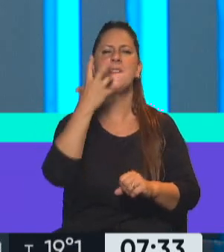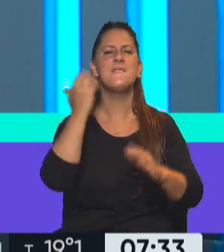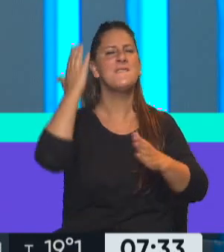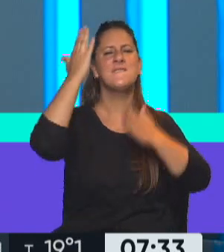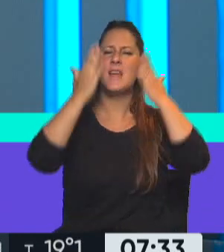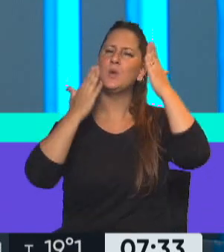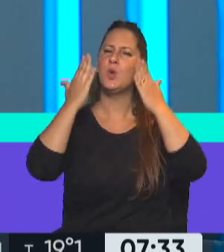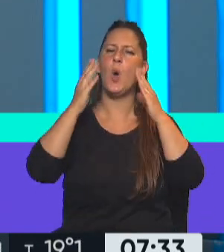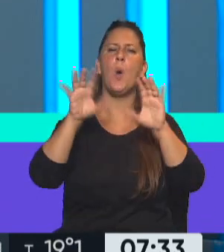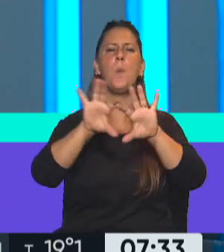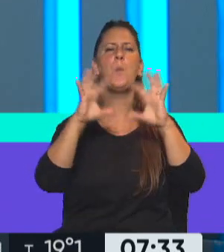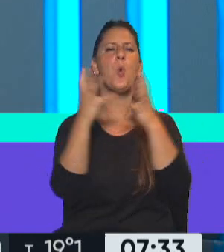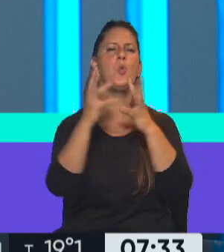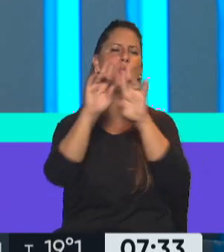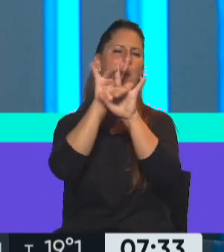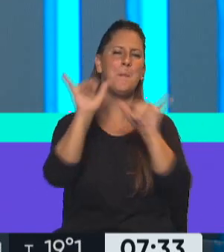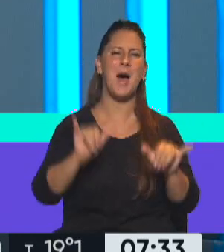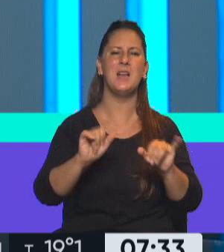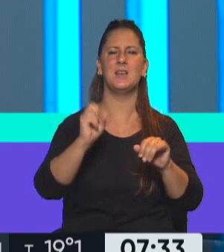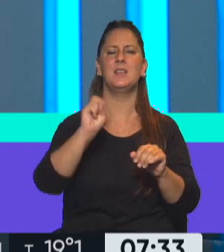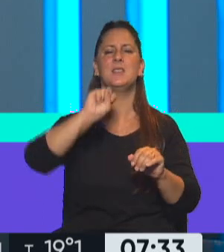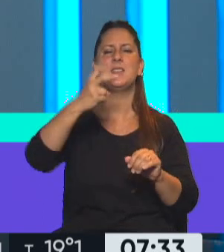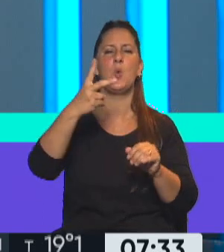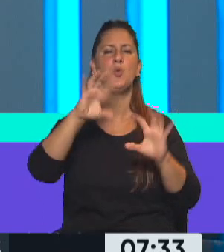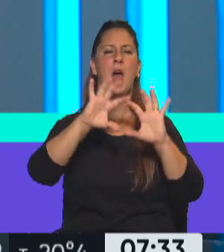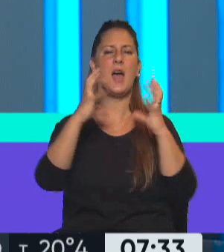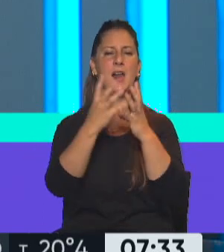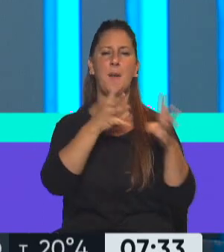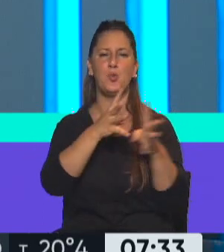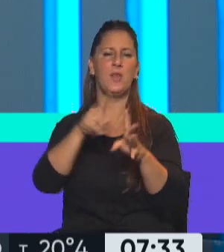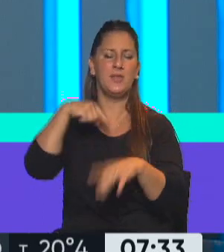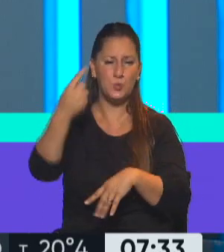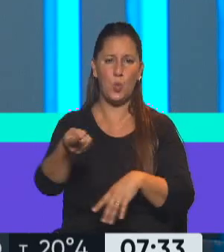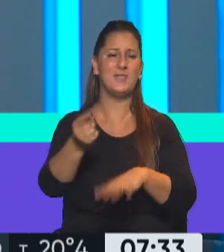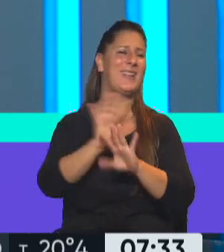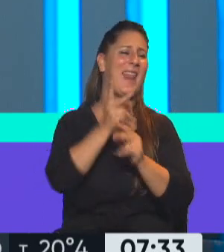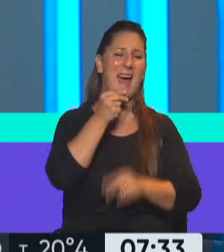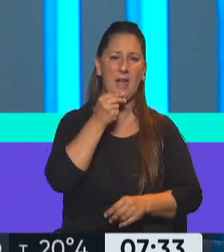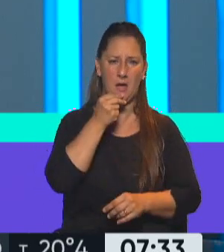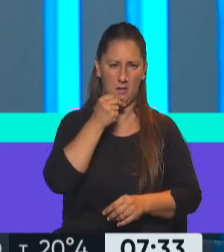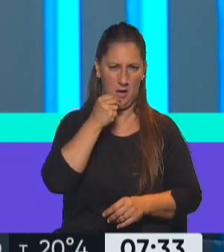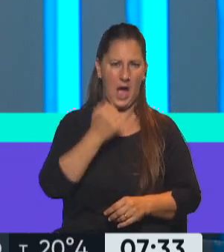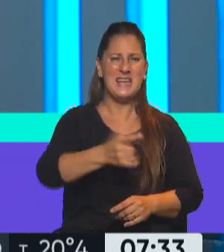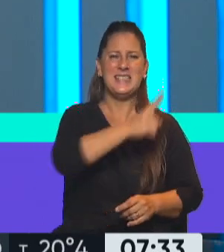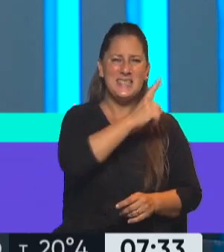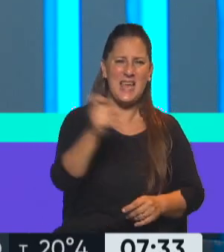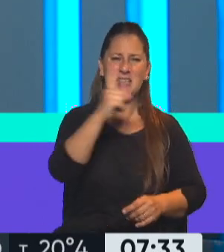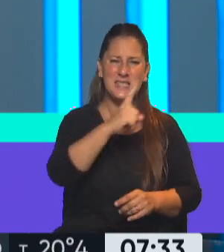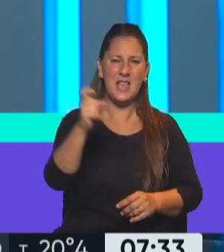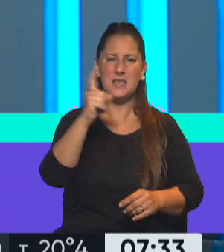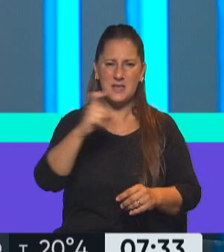mundo pacífico, que después de la Segunda Guerra Mundial no hubo nada, pero después de la Segunda Guerra Mundial pasaron más de 100 conflictos